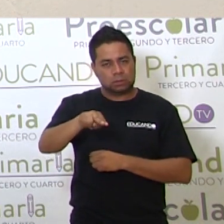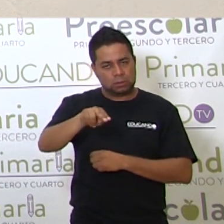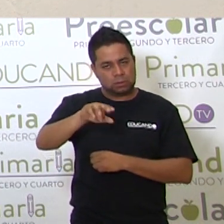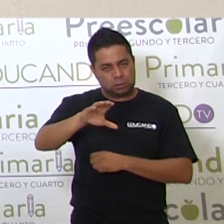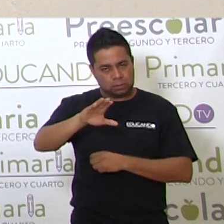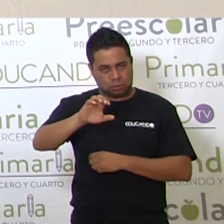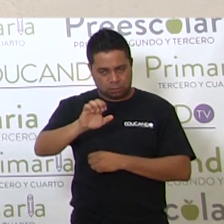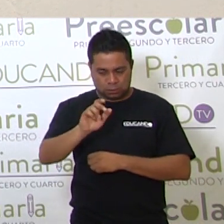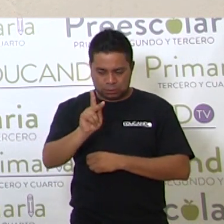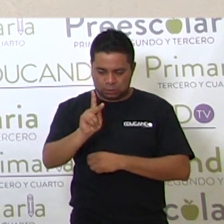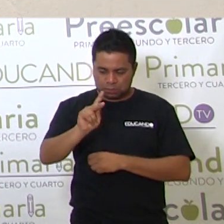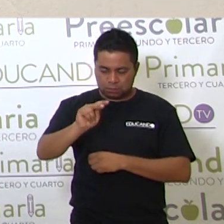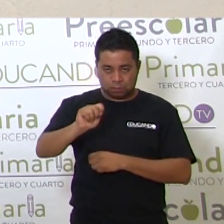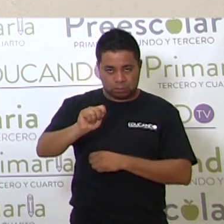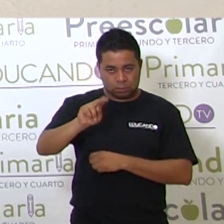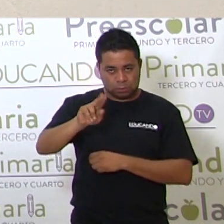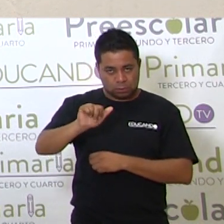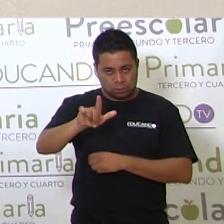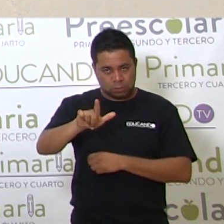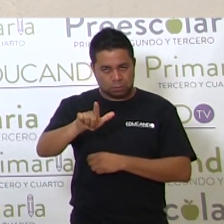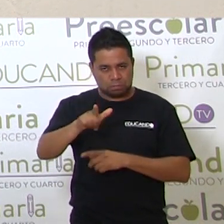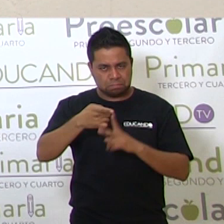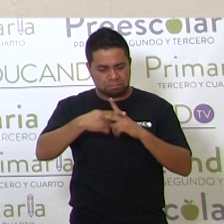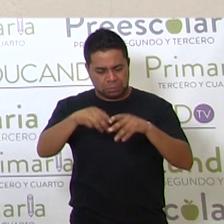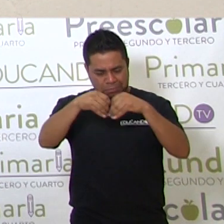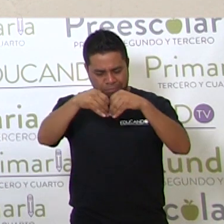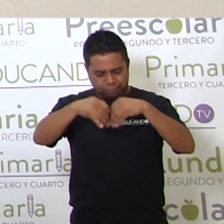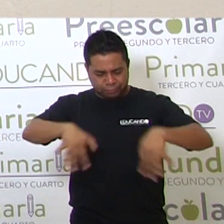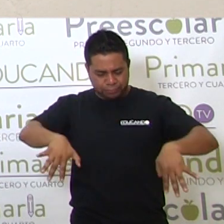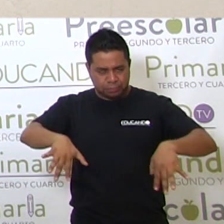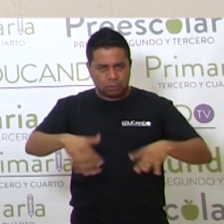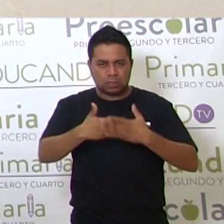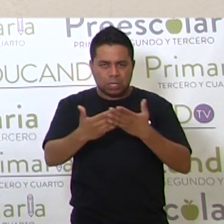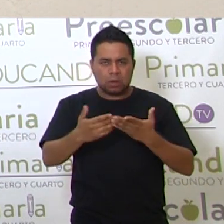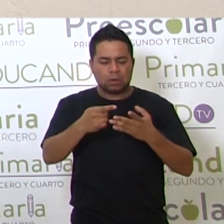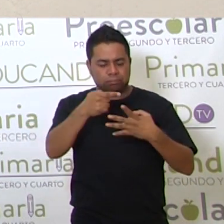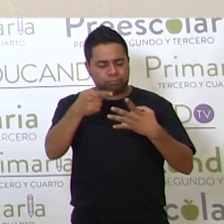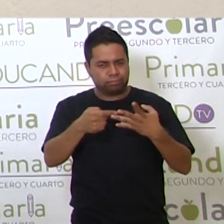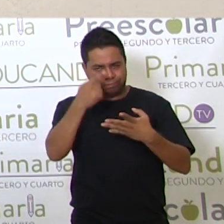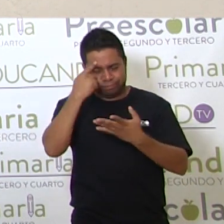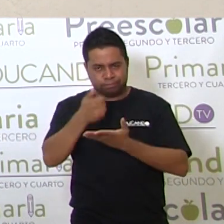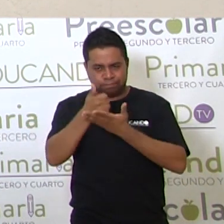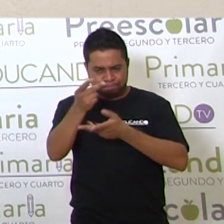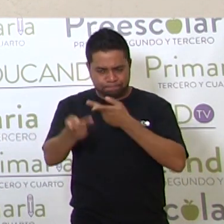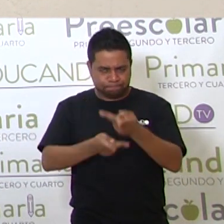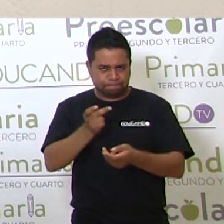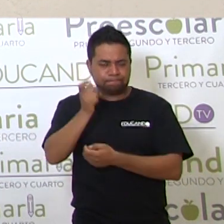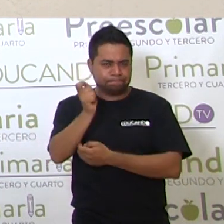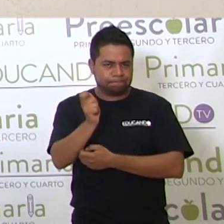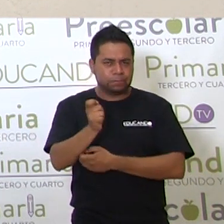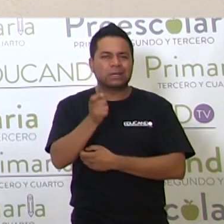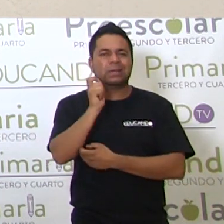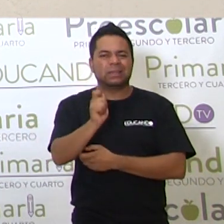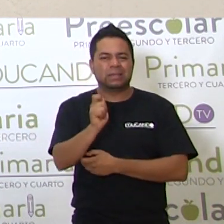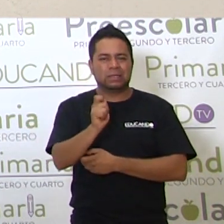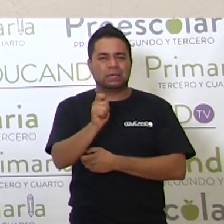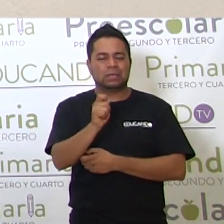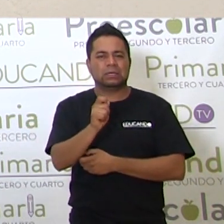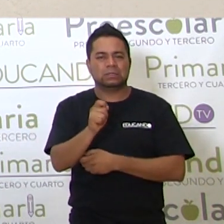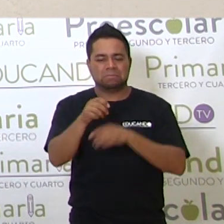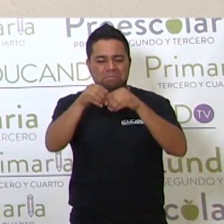esto vamos a irnos directamente a algunas preguntas. ¿Qué saben ustedes acerca de un mapa